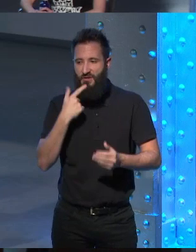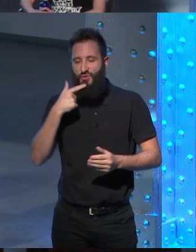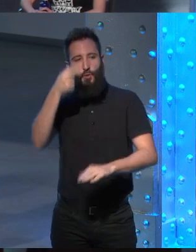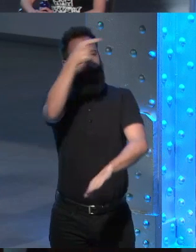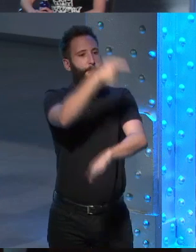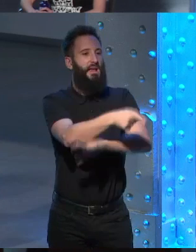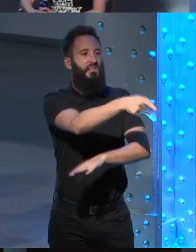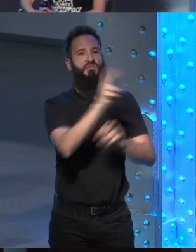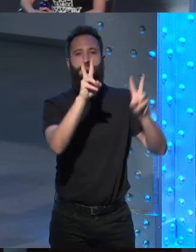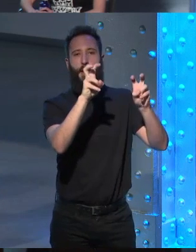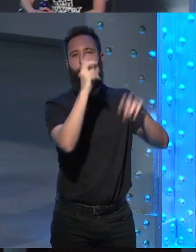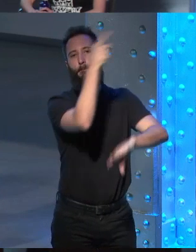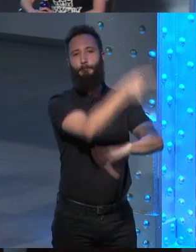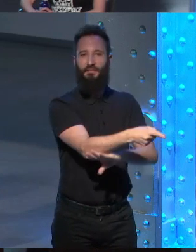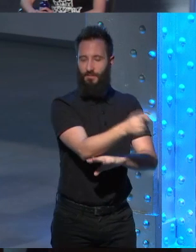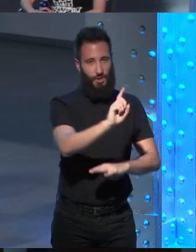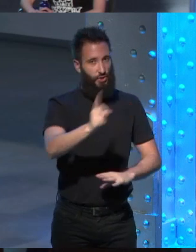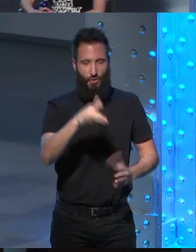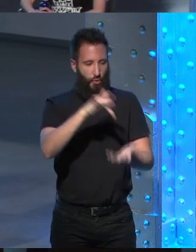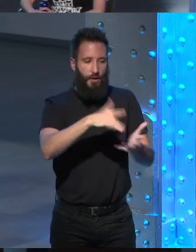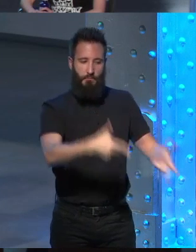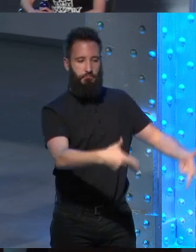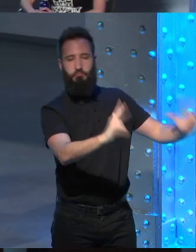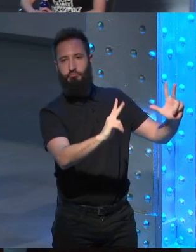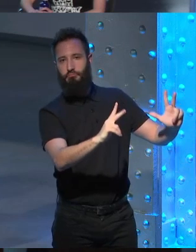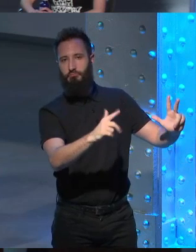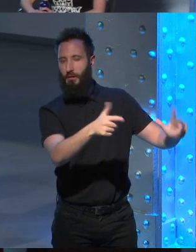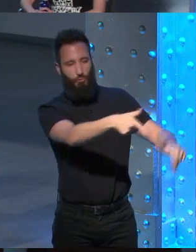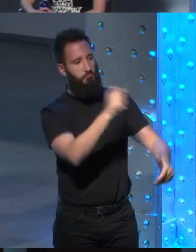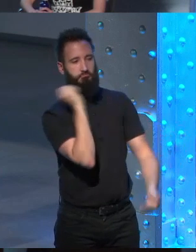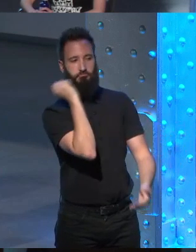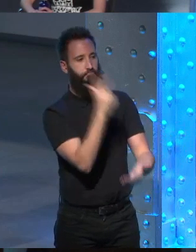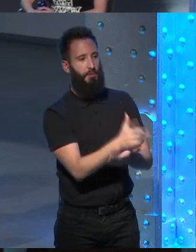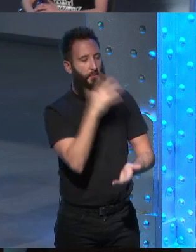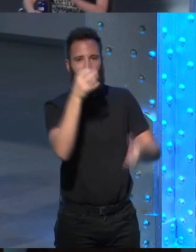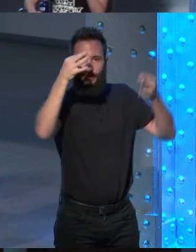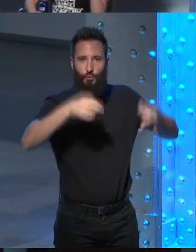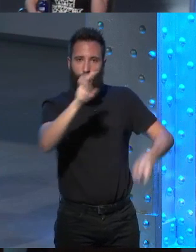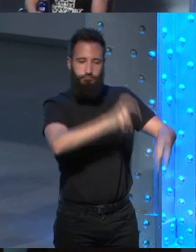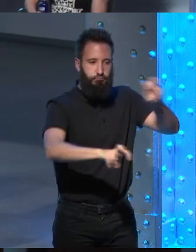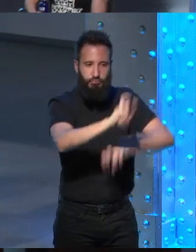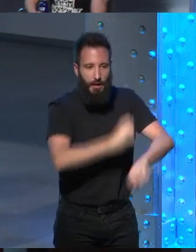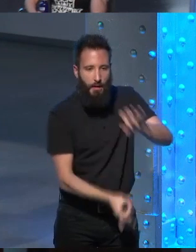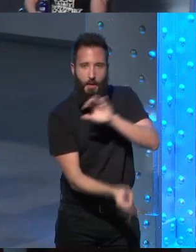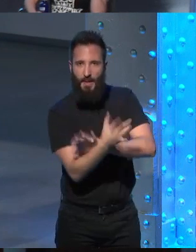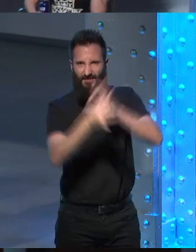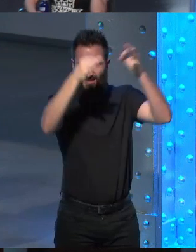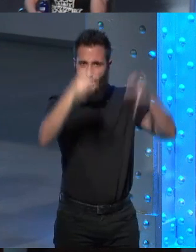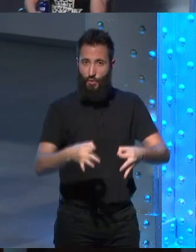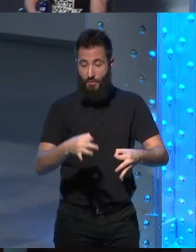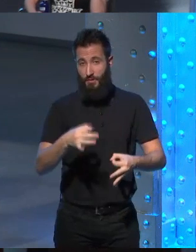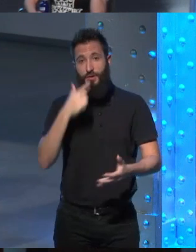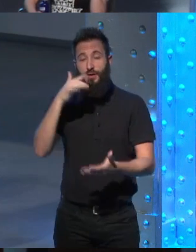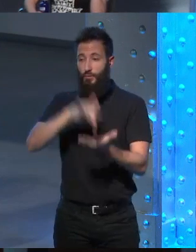hazme este tema y házmelo así, no. De verdad, sé libre y arriesgate, que es cuando vas a encontrar algo, va a surgir algo. Uno siempre